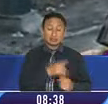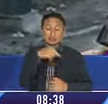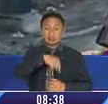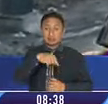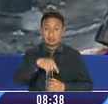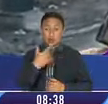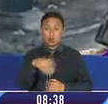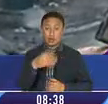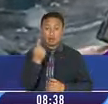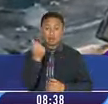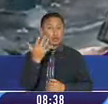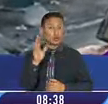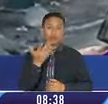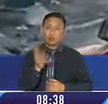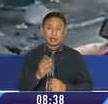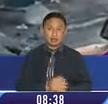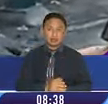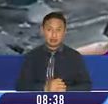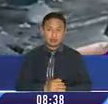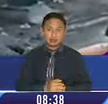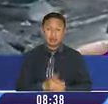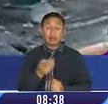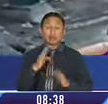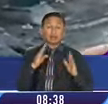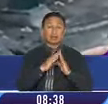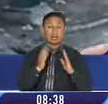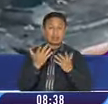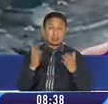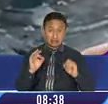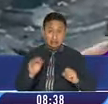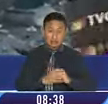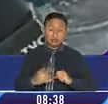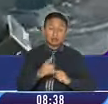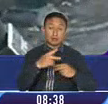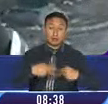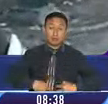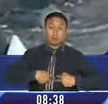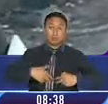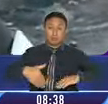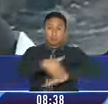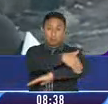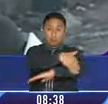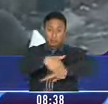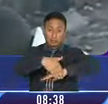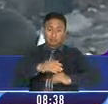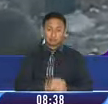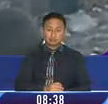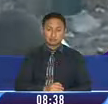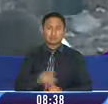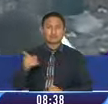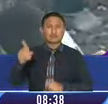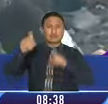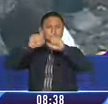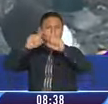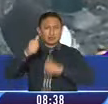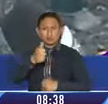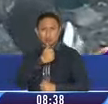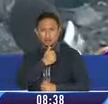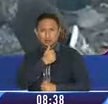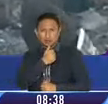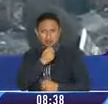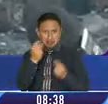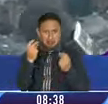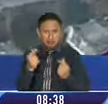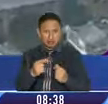situación vulnerable porque son personas en situación de calle también. Teniente, más rápido respondió la empresa privada que organismos